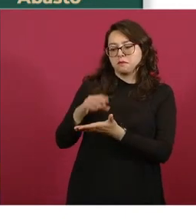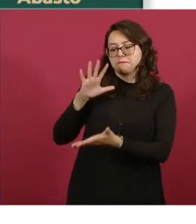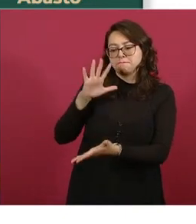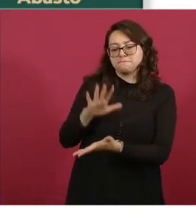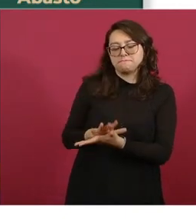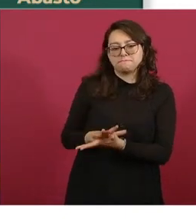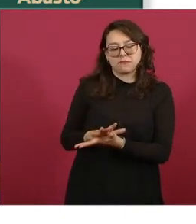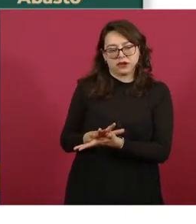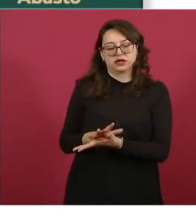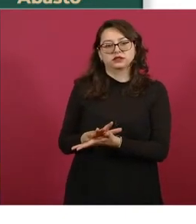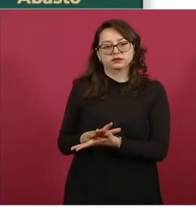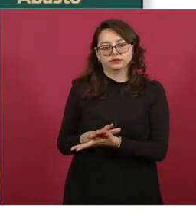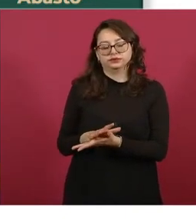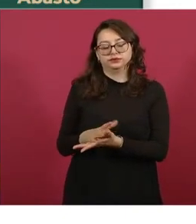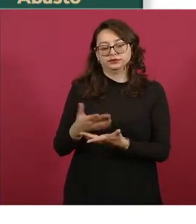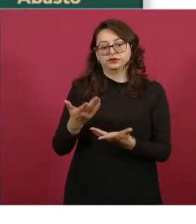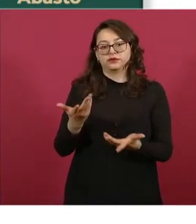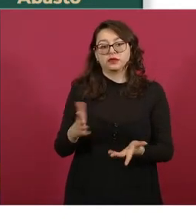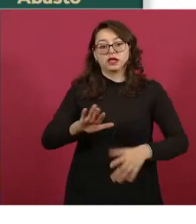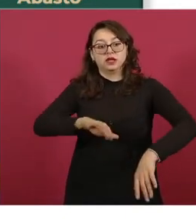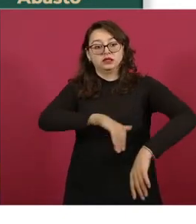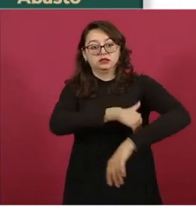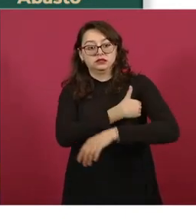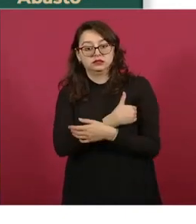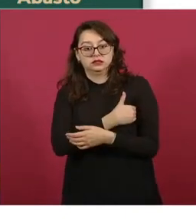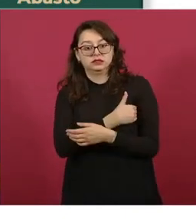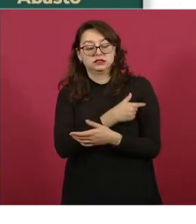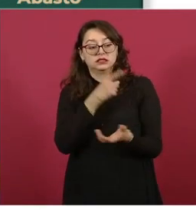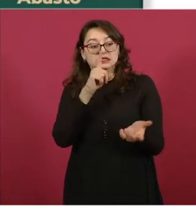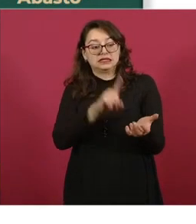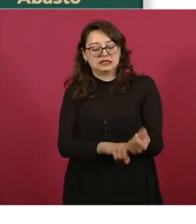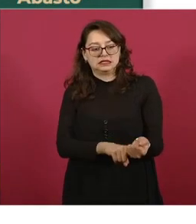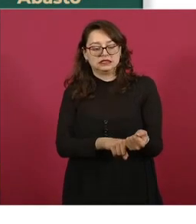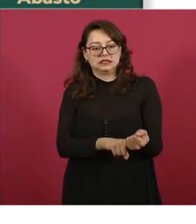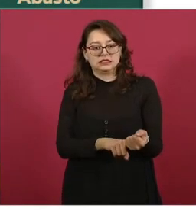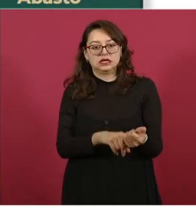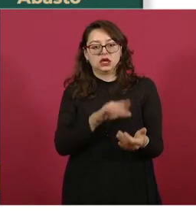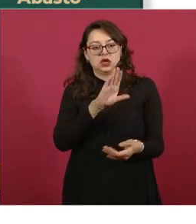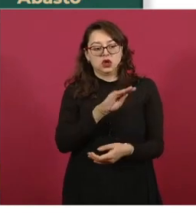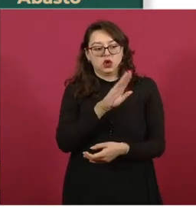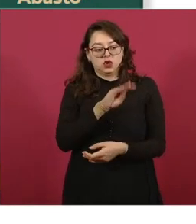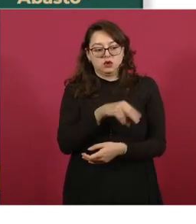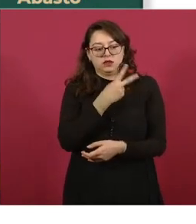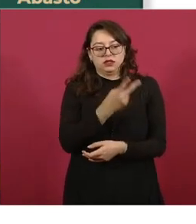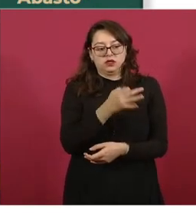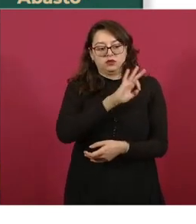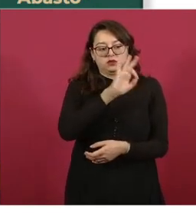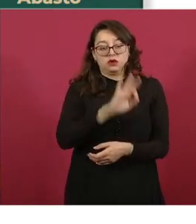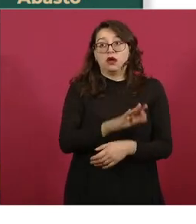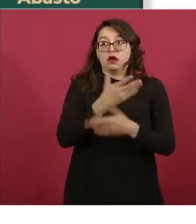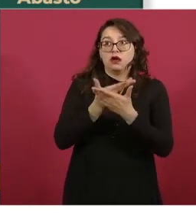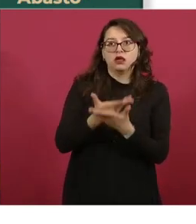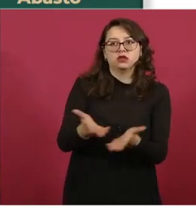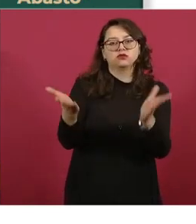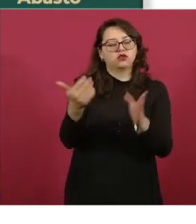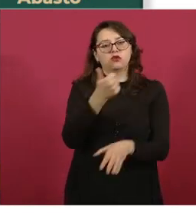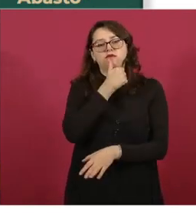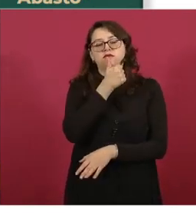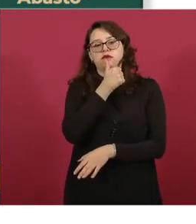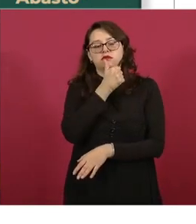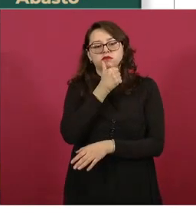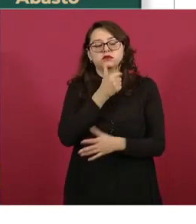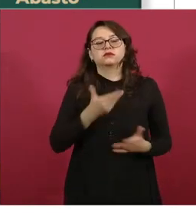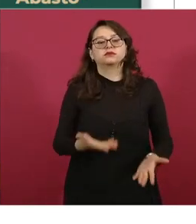la necesidad del estado. El registro en almacén en Guerrero está en el 92%. En el caso de